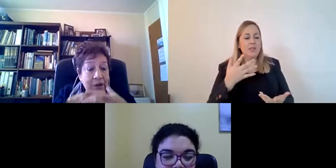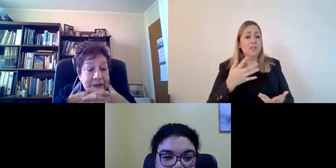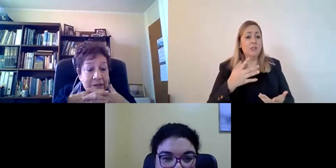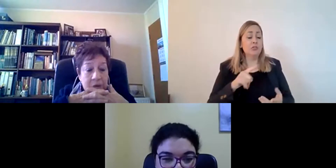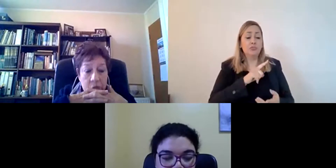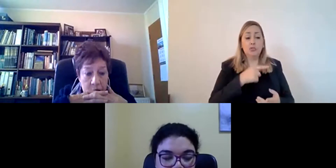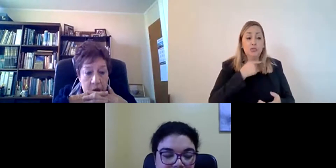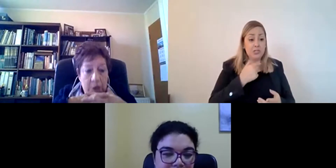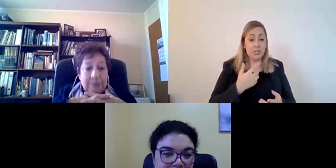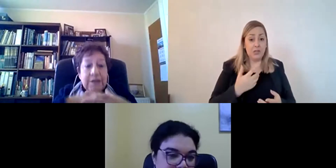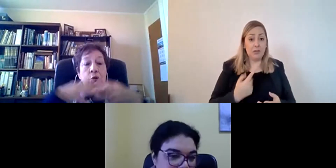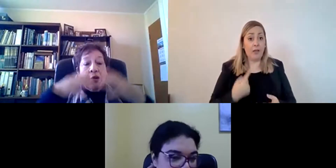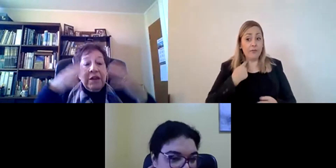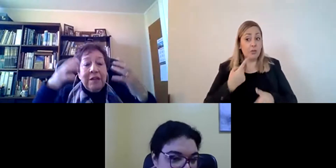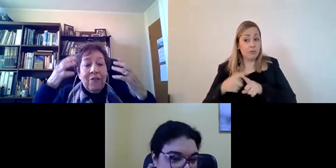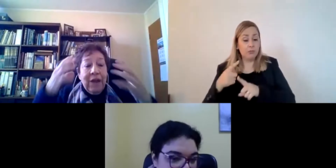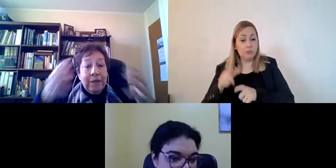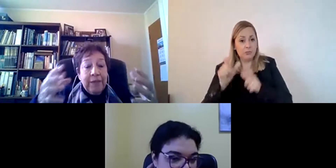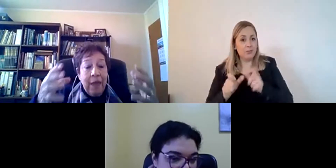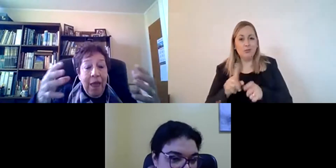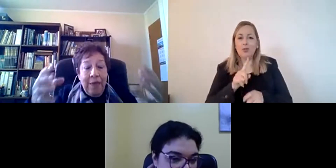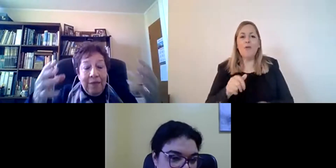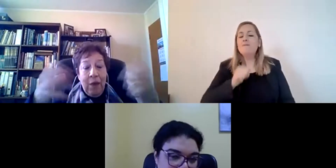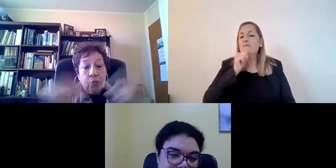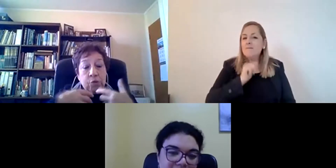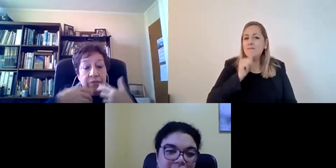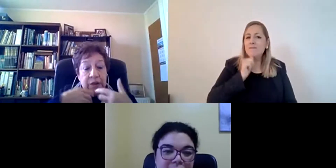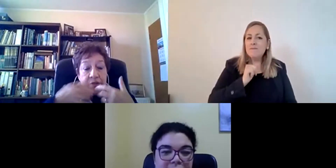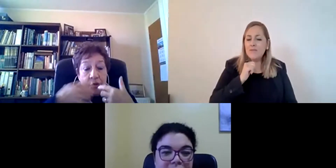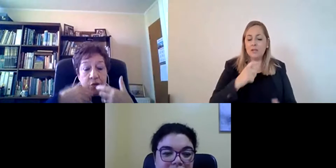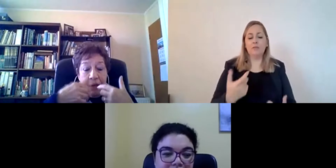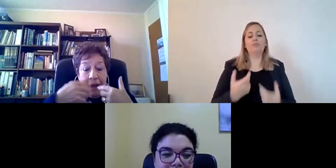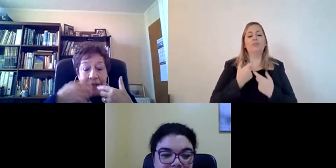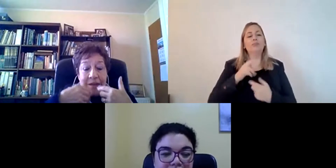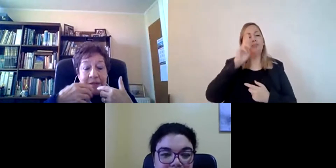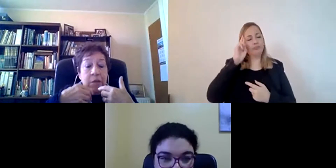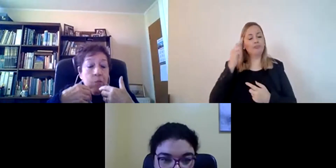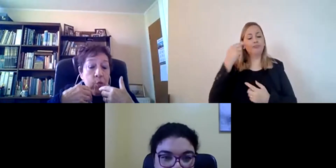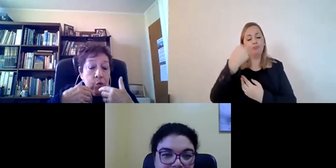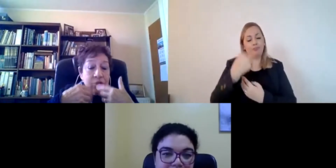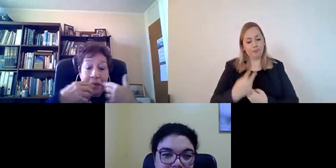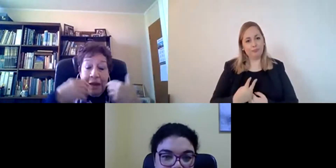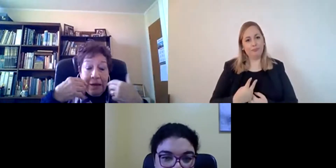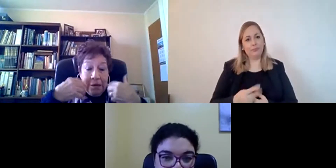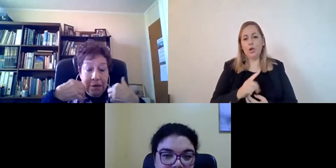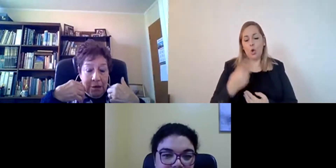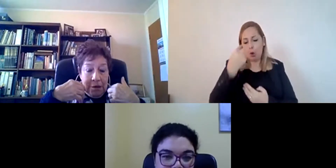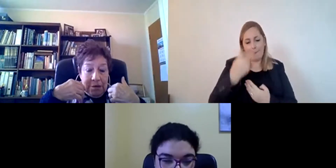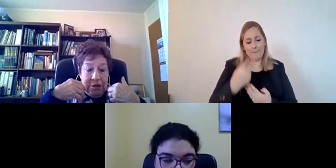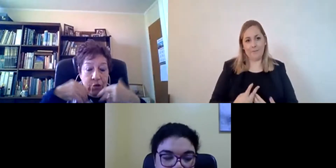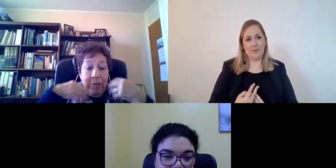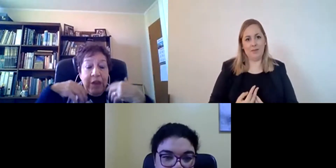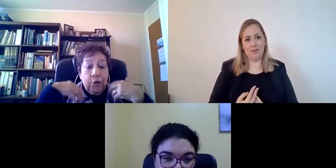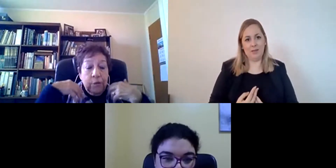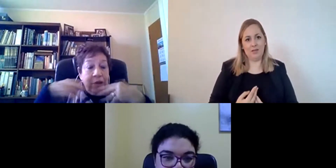ánimo agresivo, sino con esta falta de autorreflexión, de mirarse a sí mismos. No se miran. Si